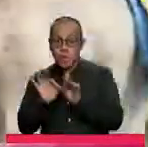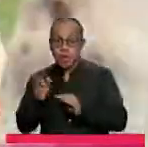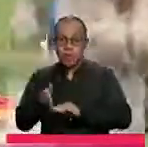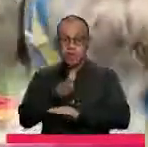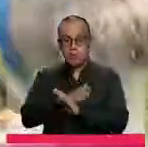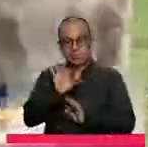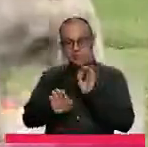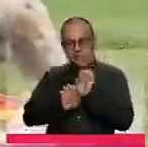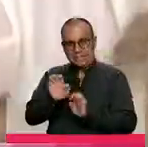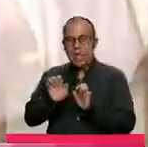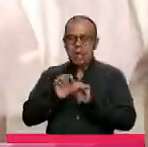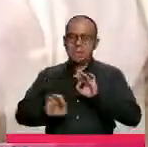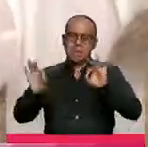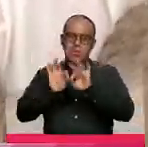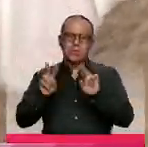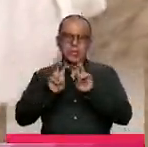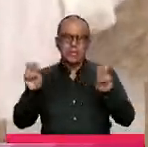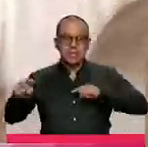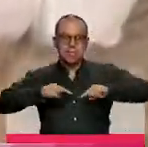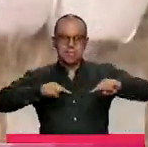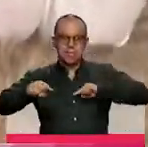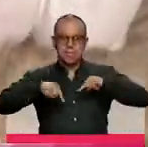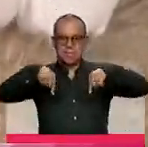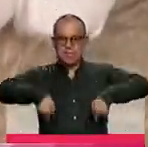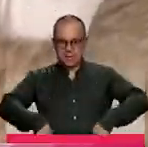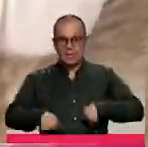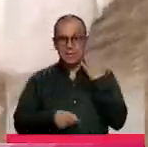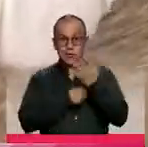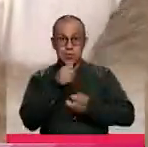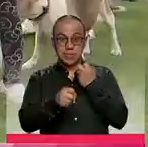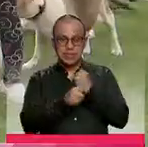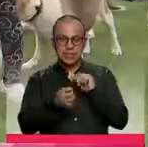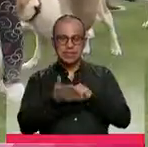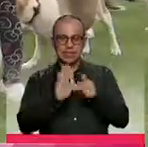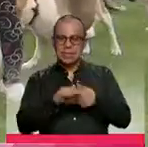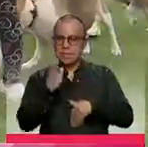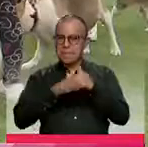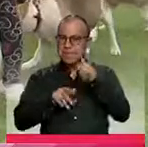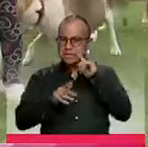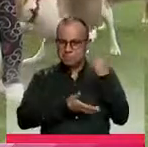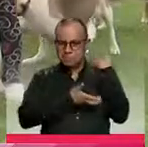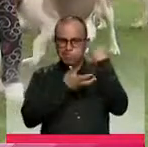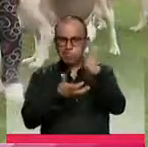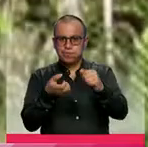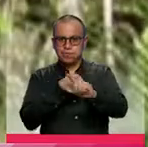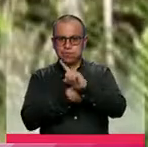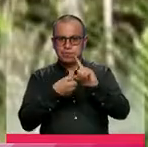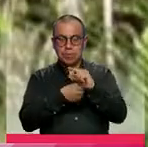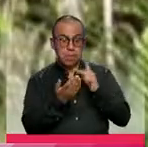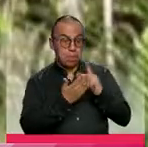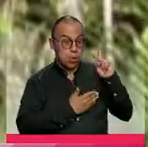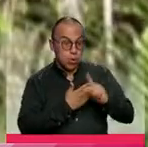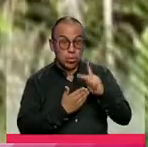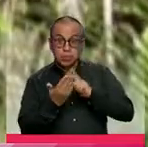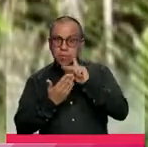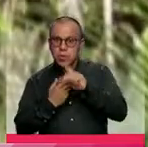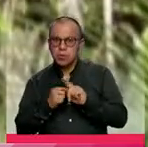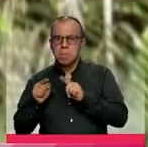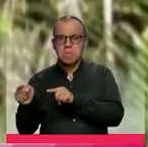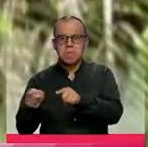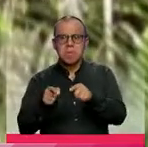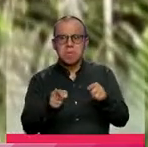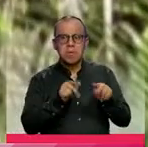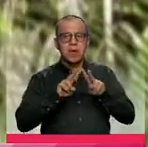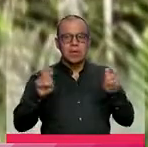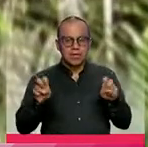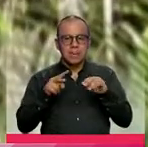los animales es prioridad en esta administración, siendo una de las líneas de inversión local. Estos proyectos deberán contener acciones